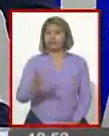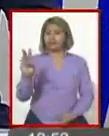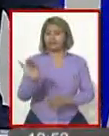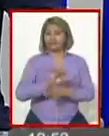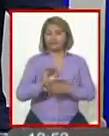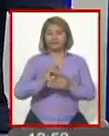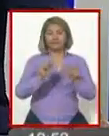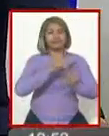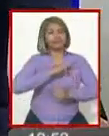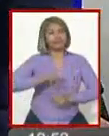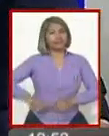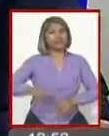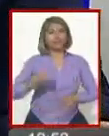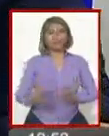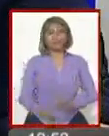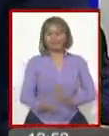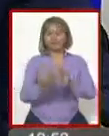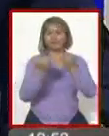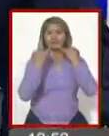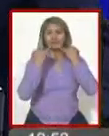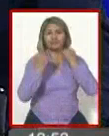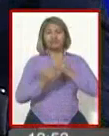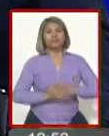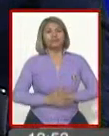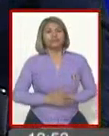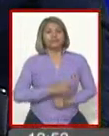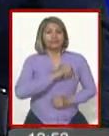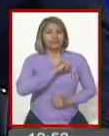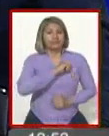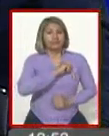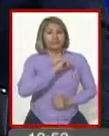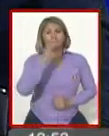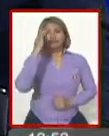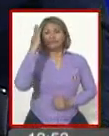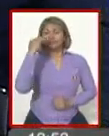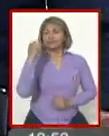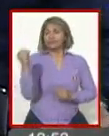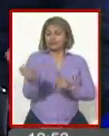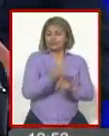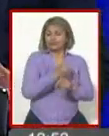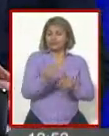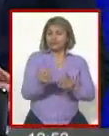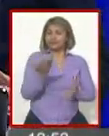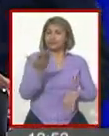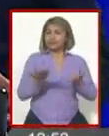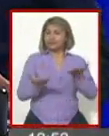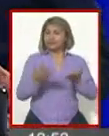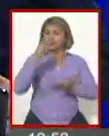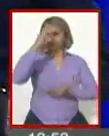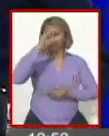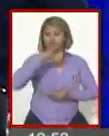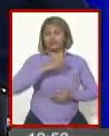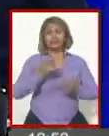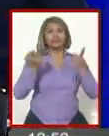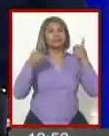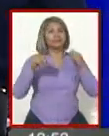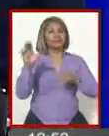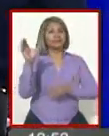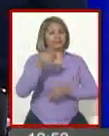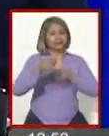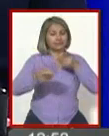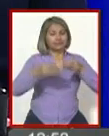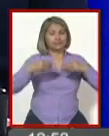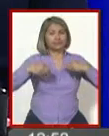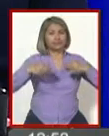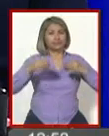Siete funcionarios municipales debían declarar hoy en la Fuerza Especial de Lucha contra el Crimen por la agresión presuntamente a un hombre durante un operativo de